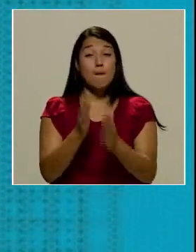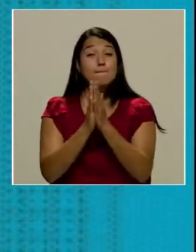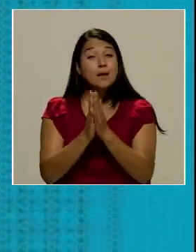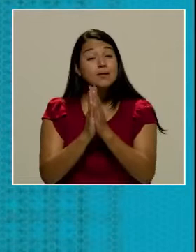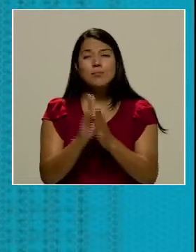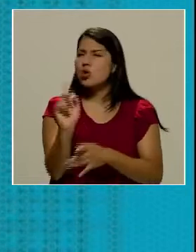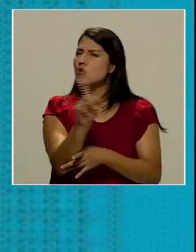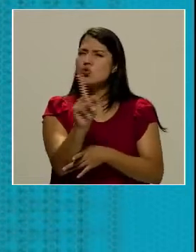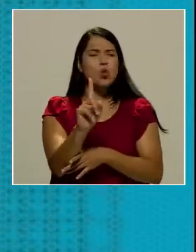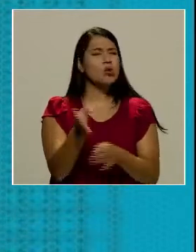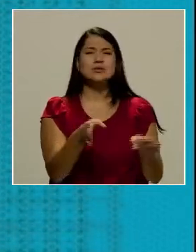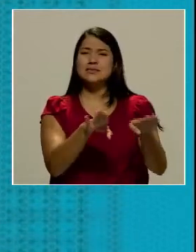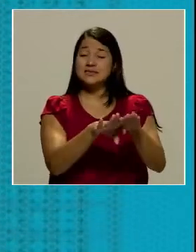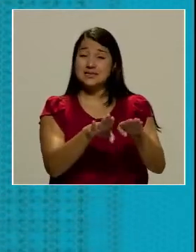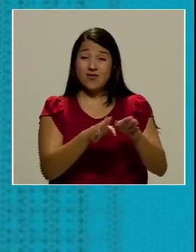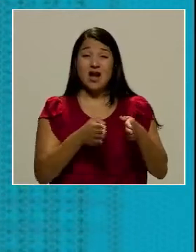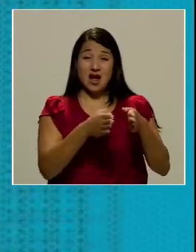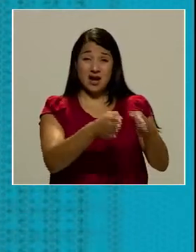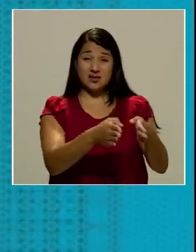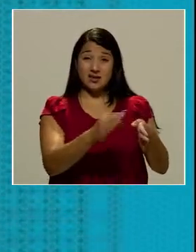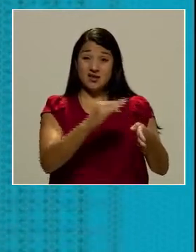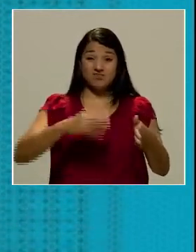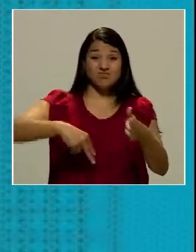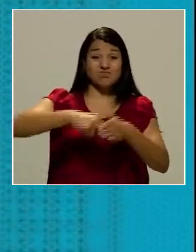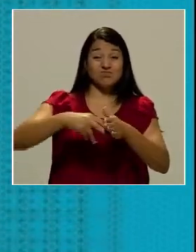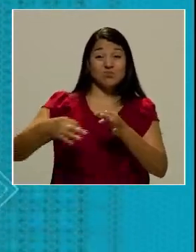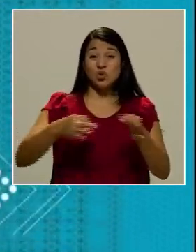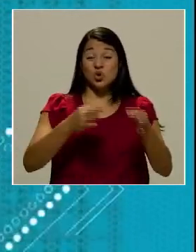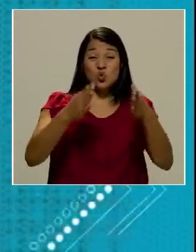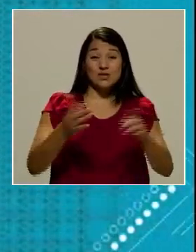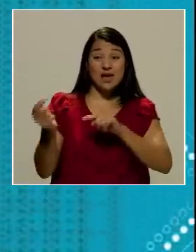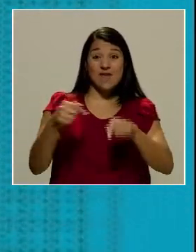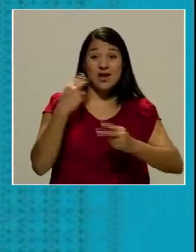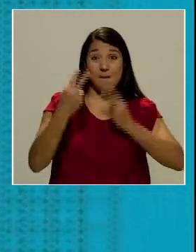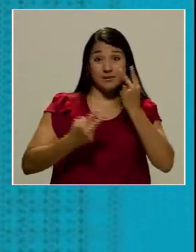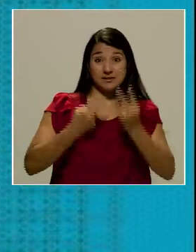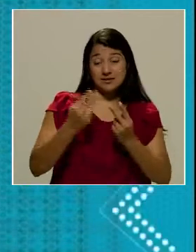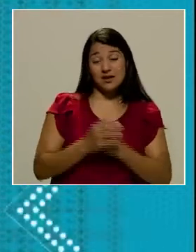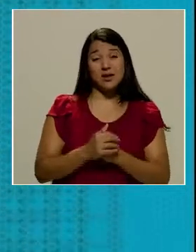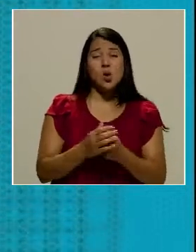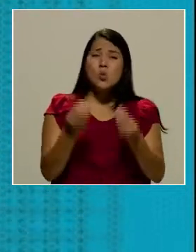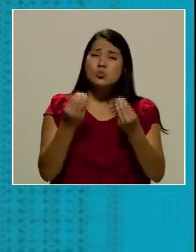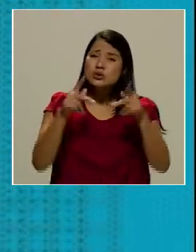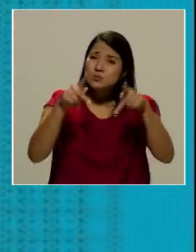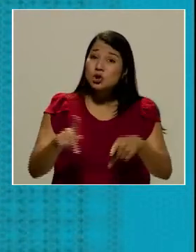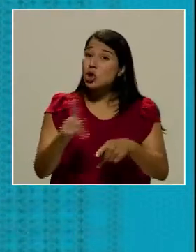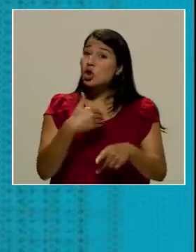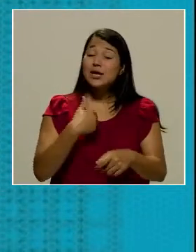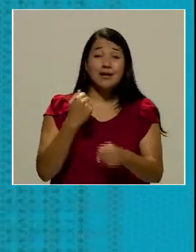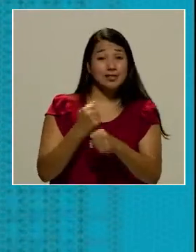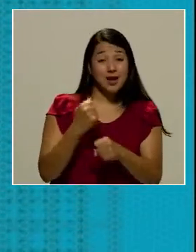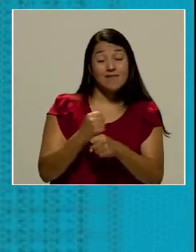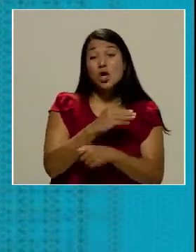no afectar con los bloqueos a los turistas que nos visitan este y los demás días de esta semana. Hay mucha gente que no tiene trabajo y que